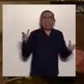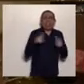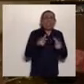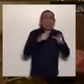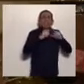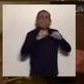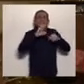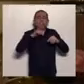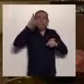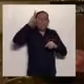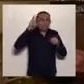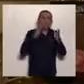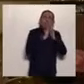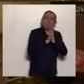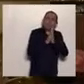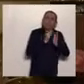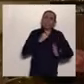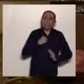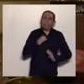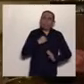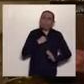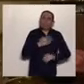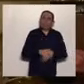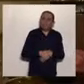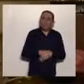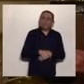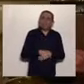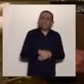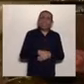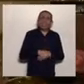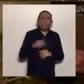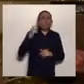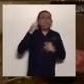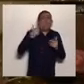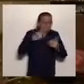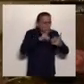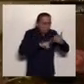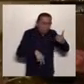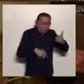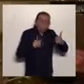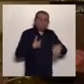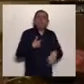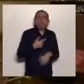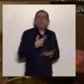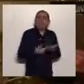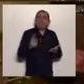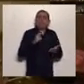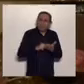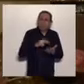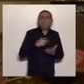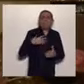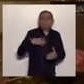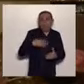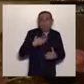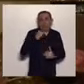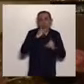número 58 de oración por las vocaciones. Y aquí, me imagino que ya la han leído, pero si no, por las dudas, yo les cuento desde